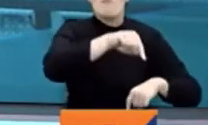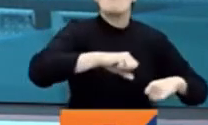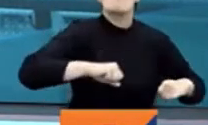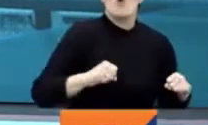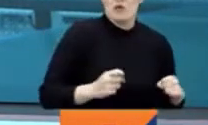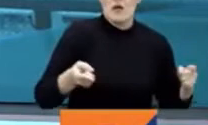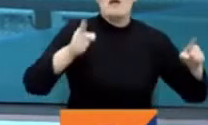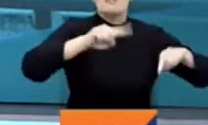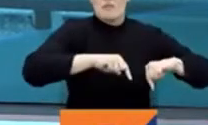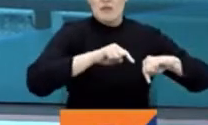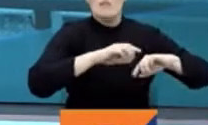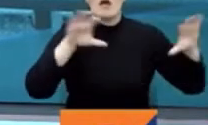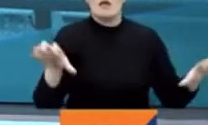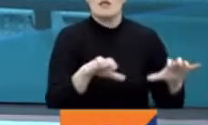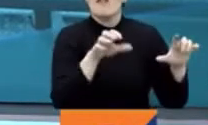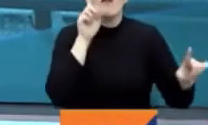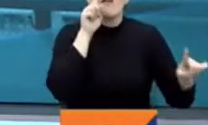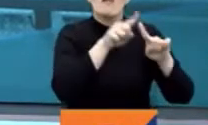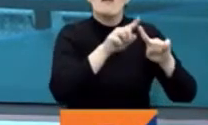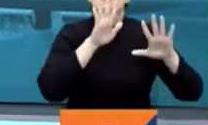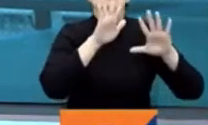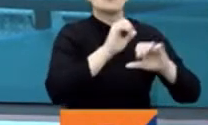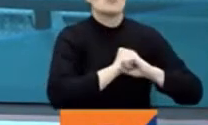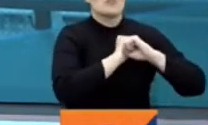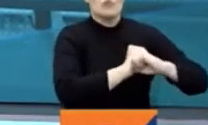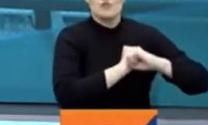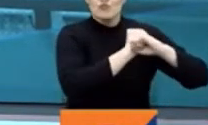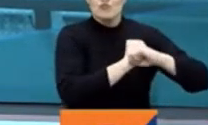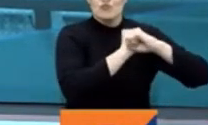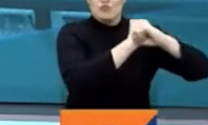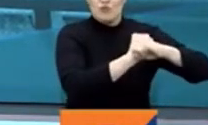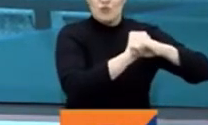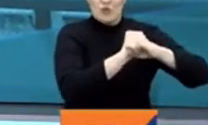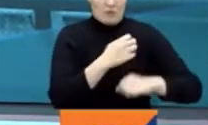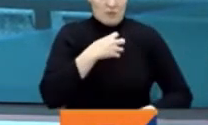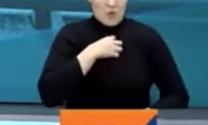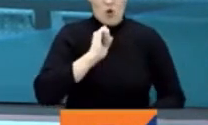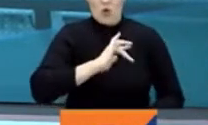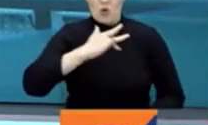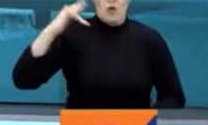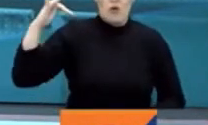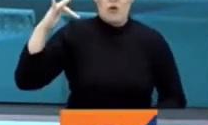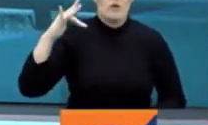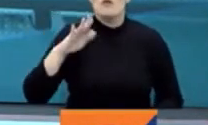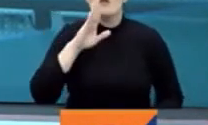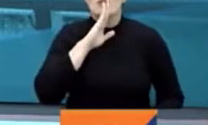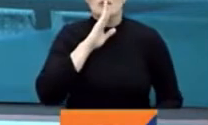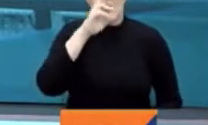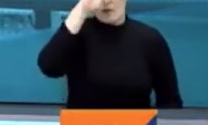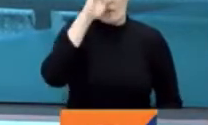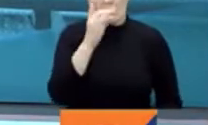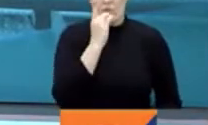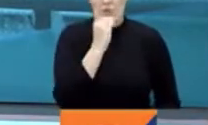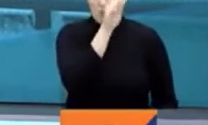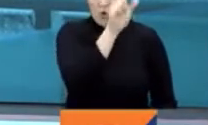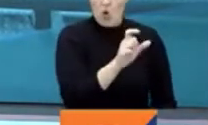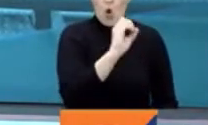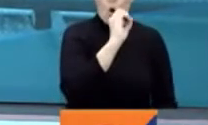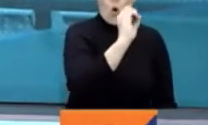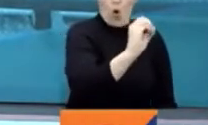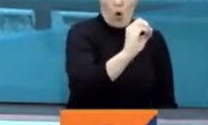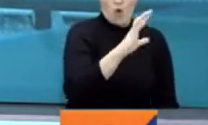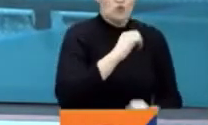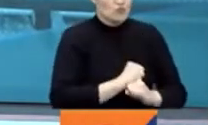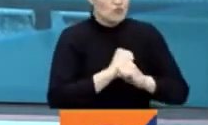se convirtió en la casa de la disciplina de ecuestres. La medalla de oro en el salto individual fue para el dominicano Manuel Fernández. Paula